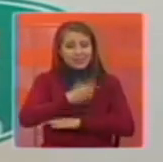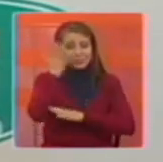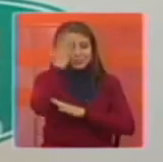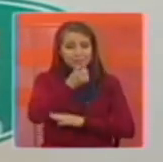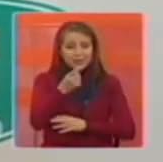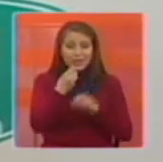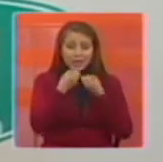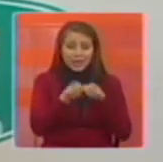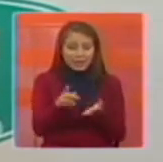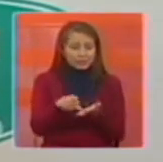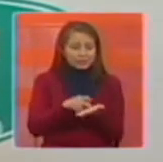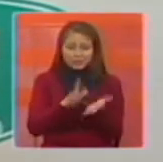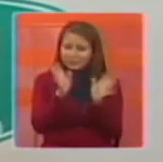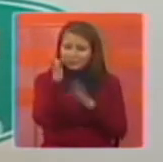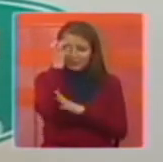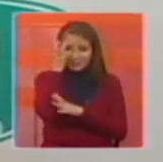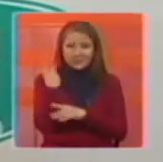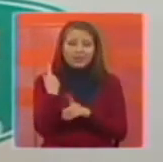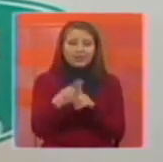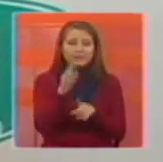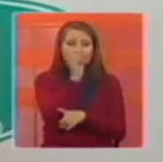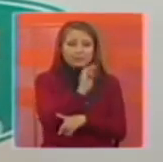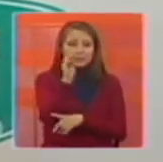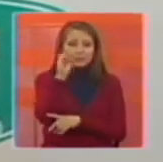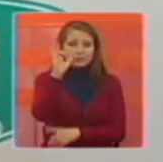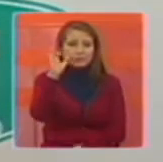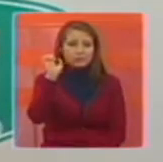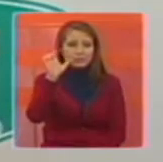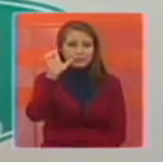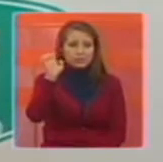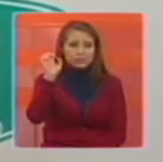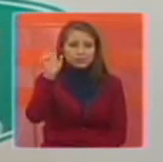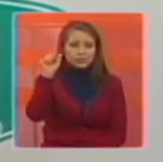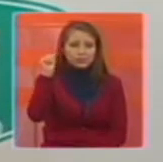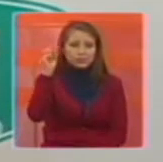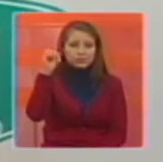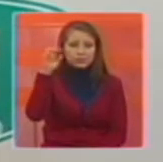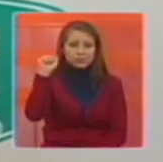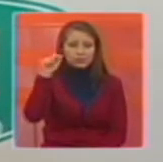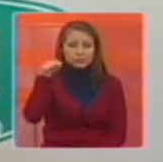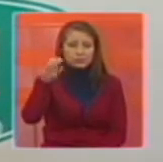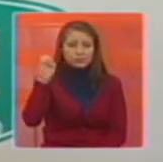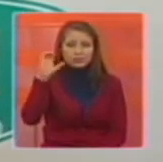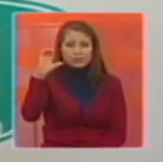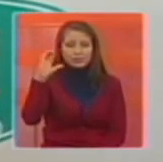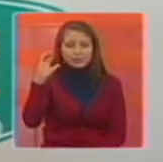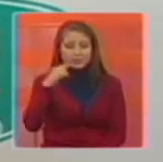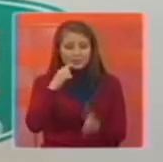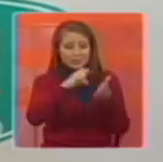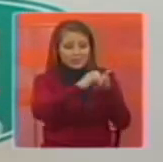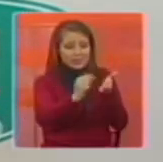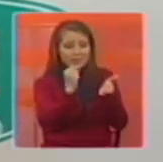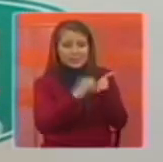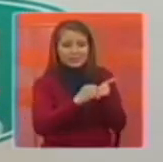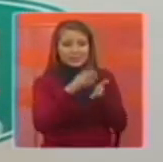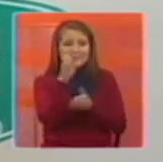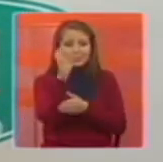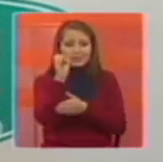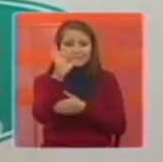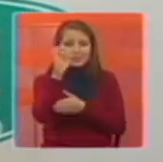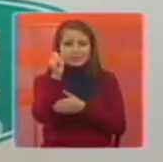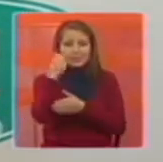usted se perdió este programa, no se preocupe, usted se mete a telerama.es y ahí se va a la sección de las recetas de Viachi. Hoy donde dice recetas de